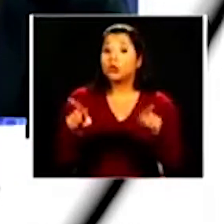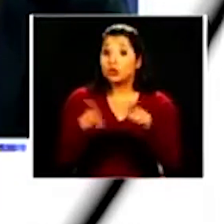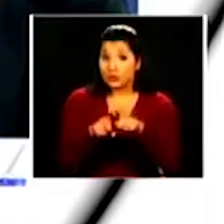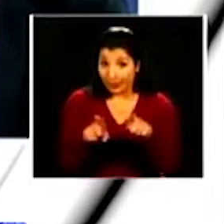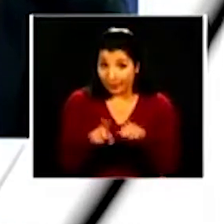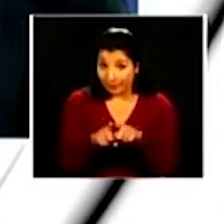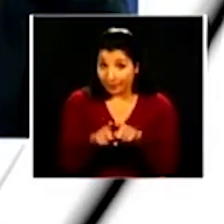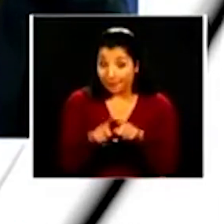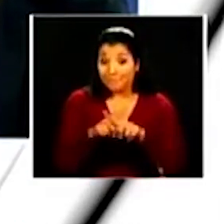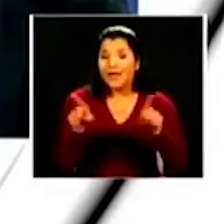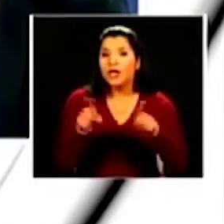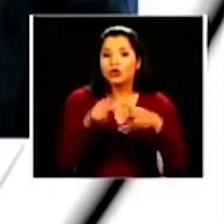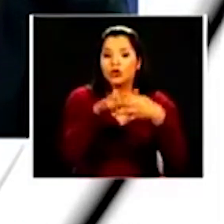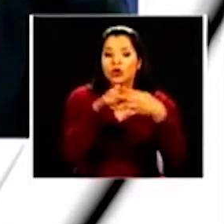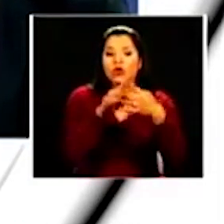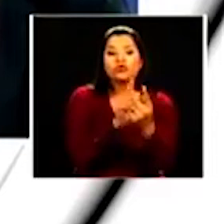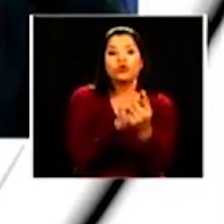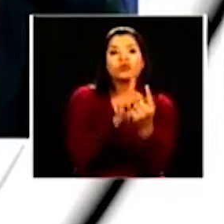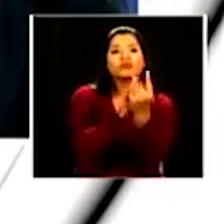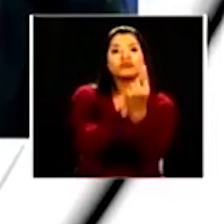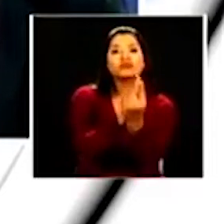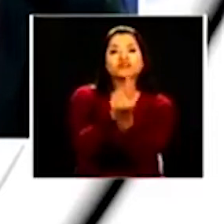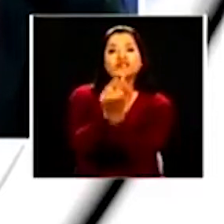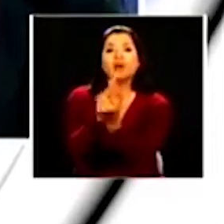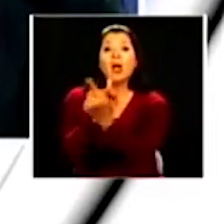en su condición de ciudadanos y personas.